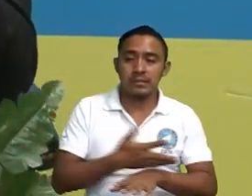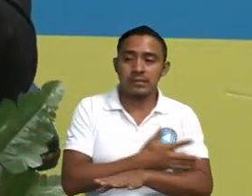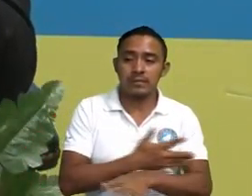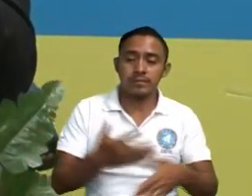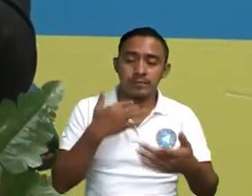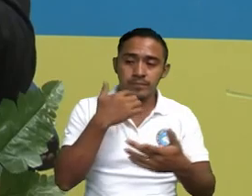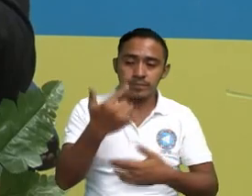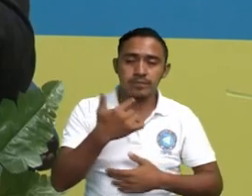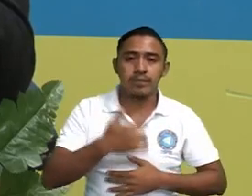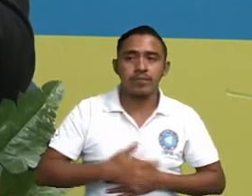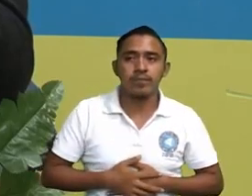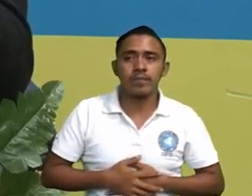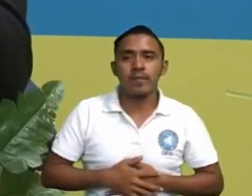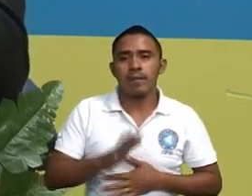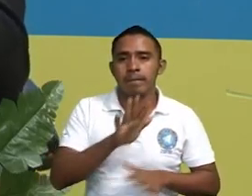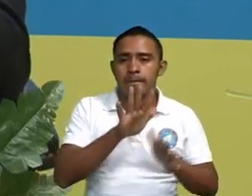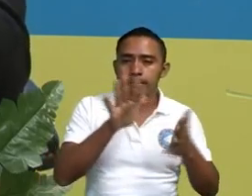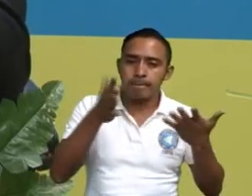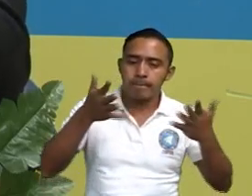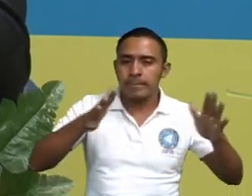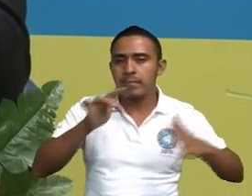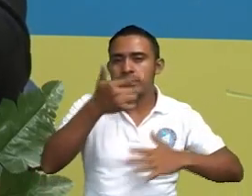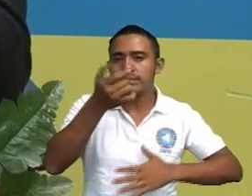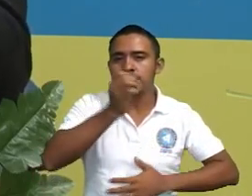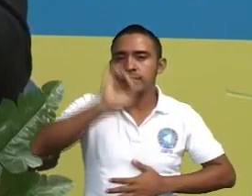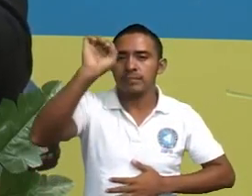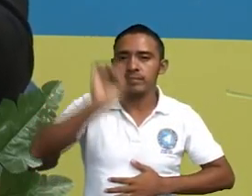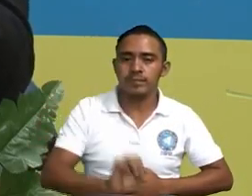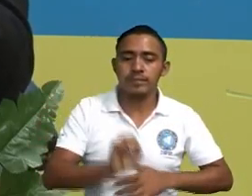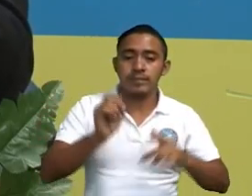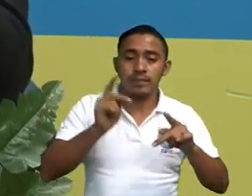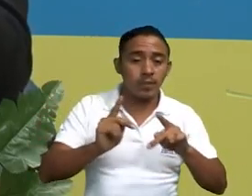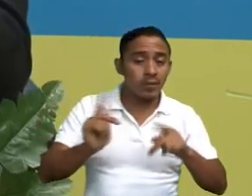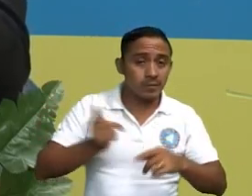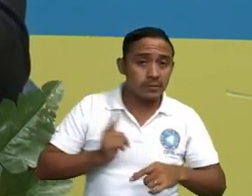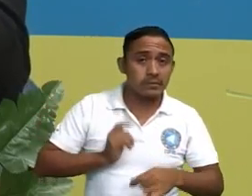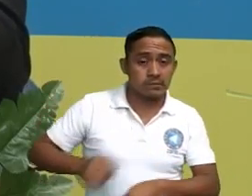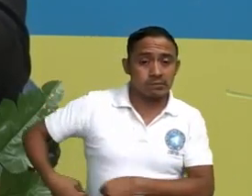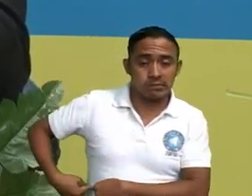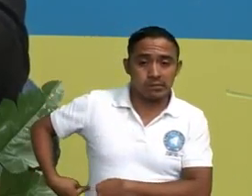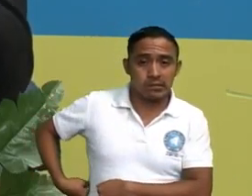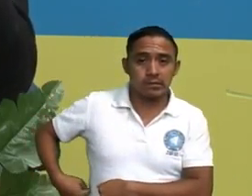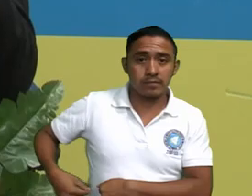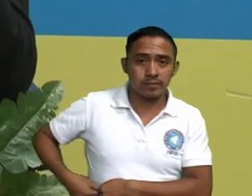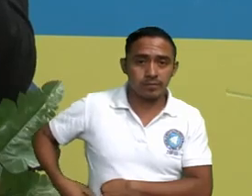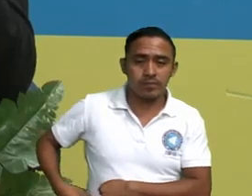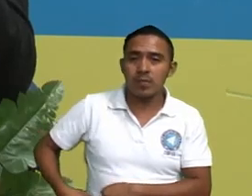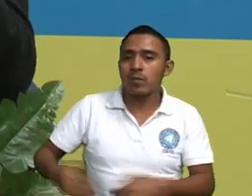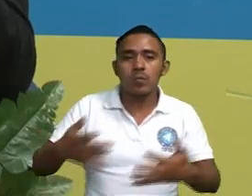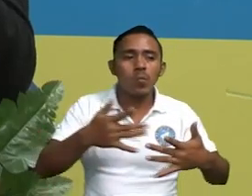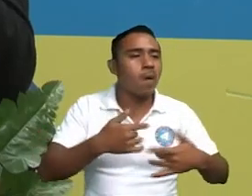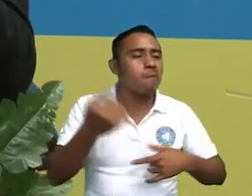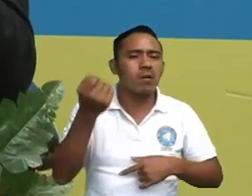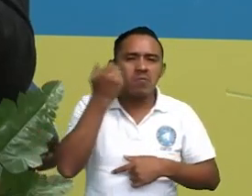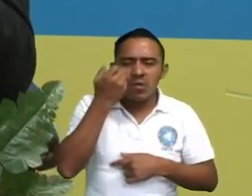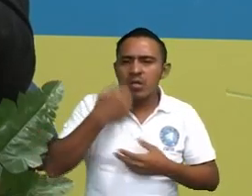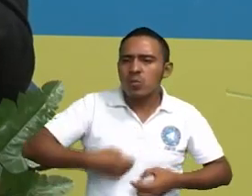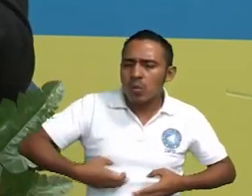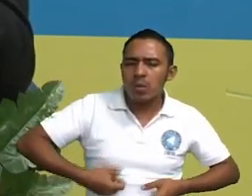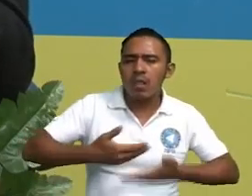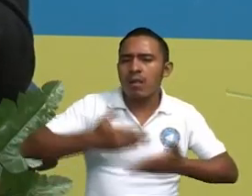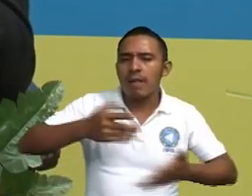inicio, cerca del 70% de los pacientes con cálculo en la vesícula biliar son asintomáticos. Sí.